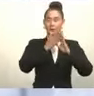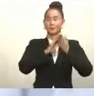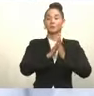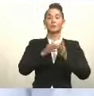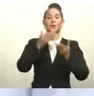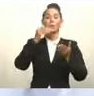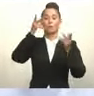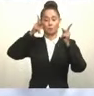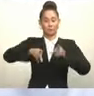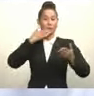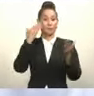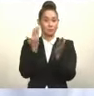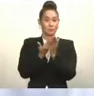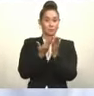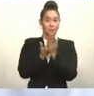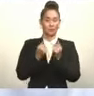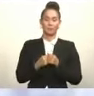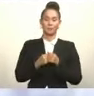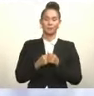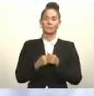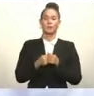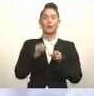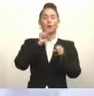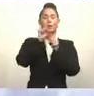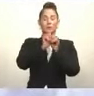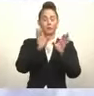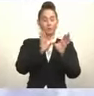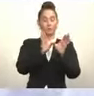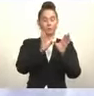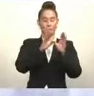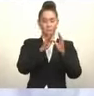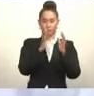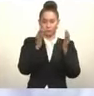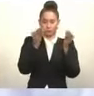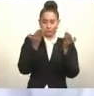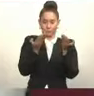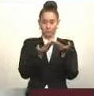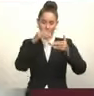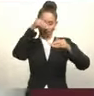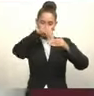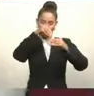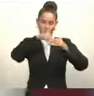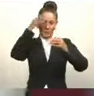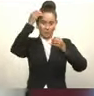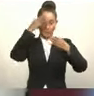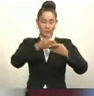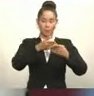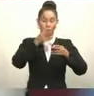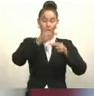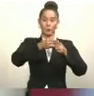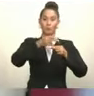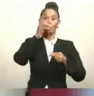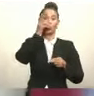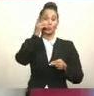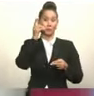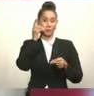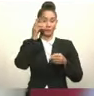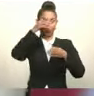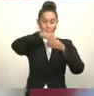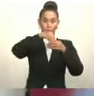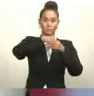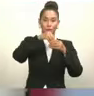trabajando con una diversidad de cátedras ciudadanas, entre ellas la Cátedra Juan Pablo Duarte, que hemos